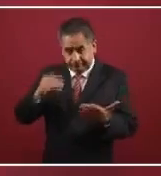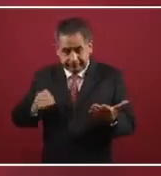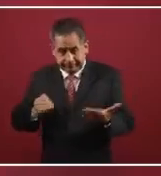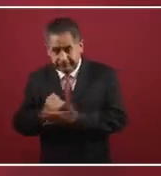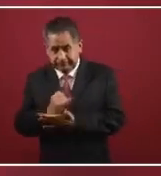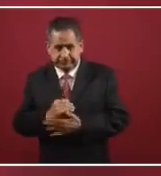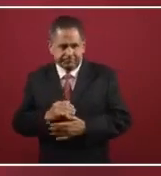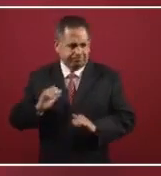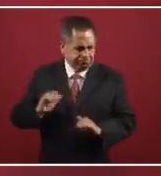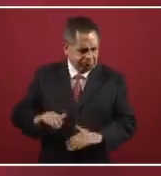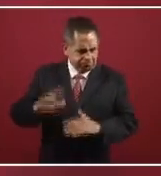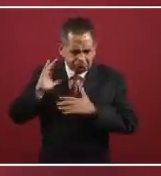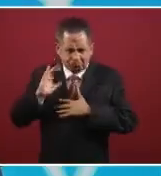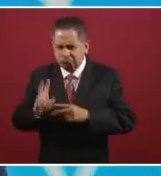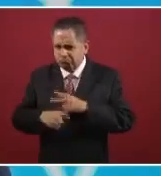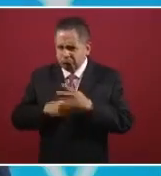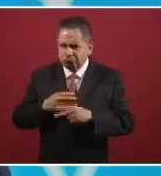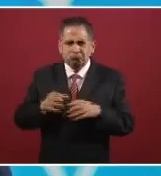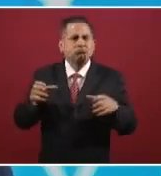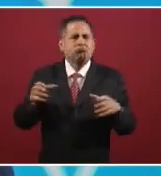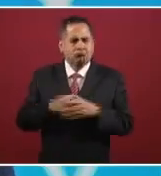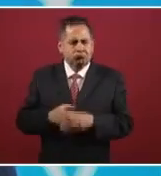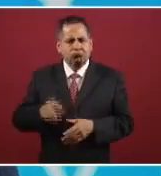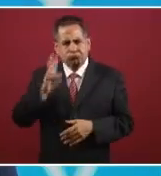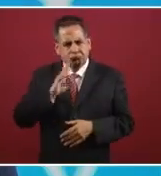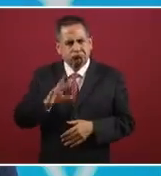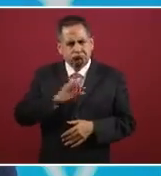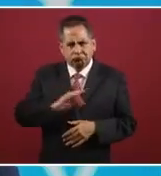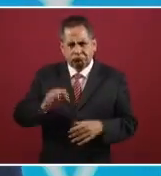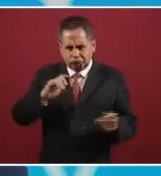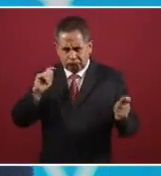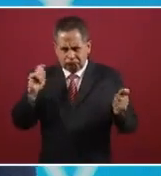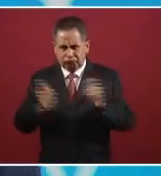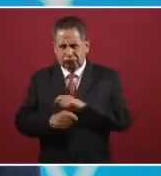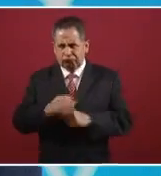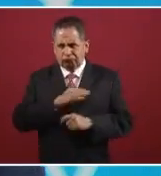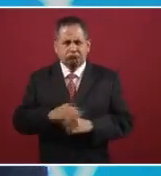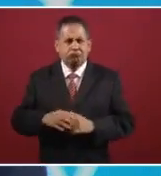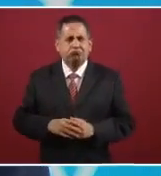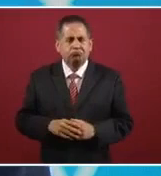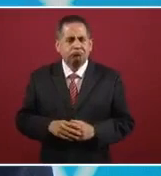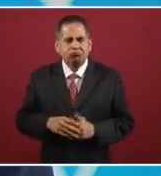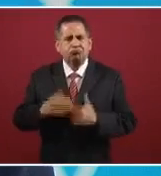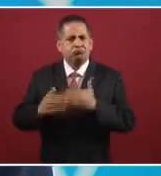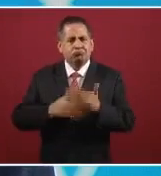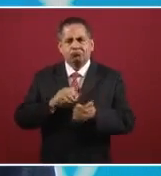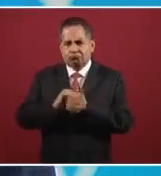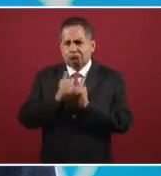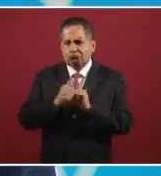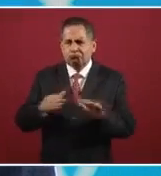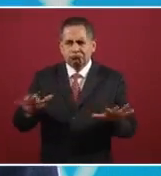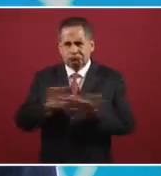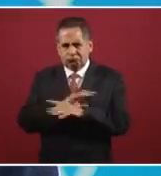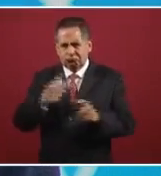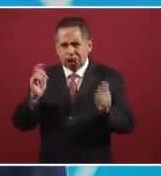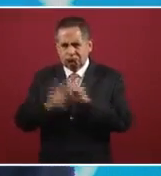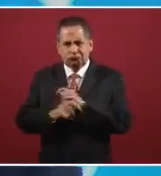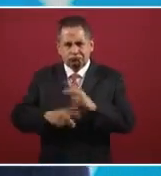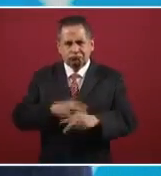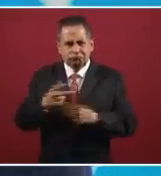hay compromiso con la justicia social, se puede transformar de fondo. Y va a haber muchos que no van a estar contentos. Eso es